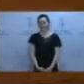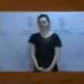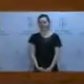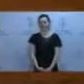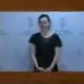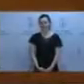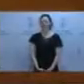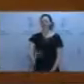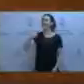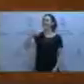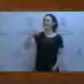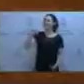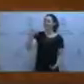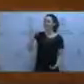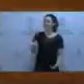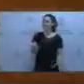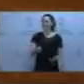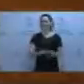Presidente,